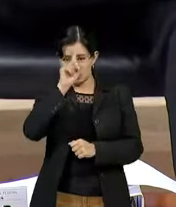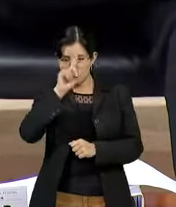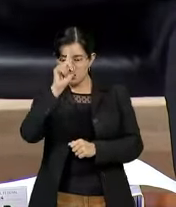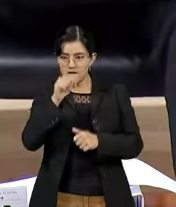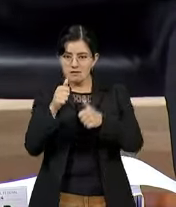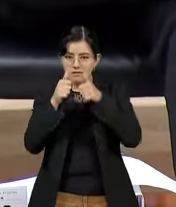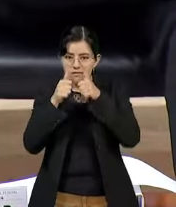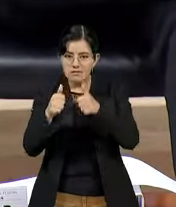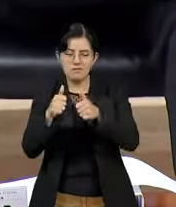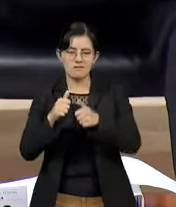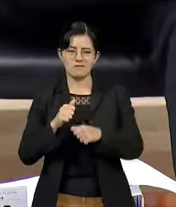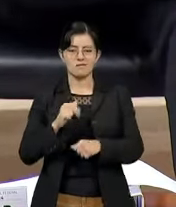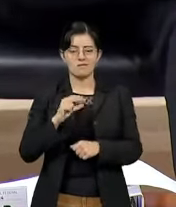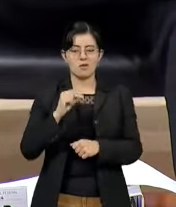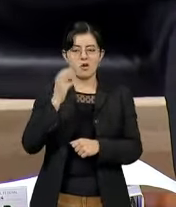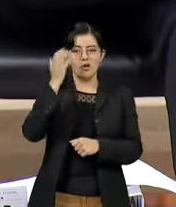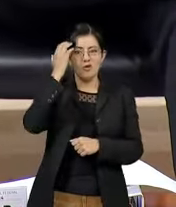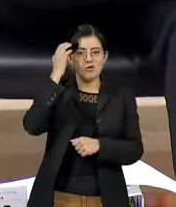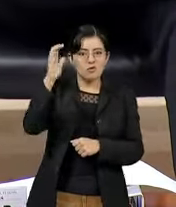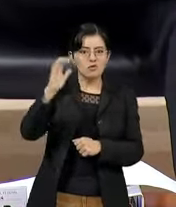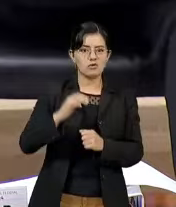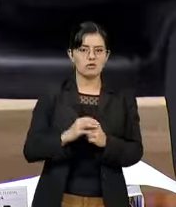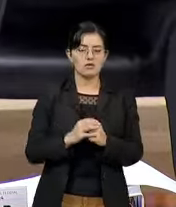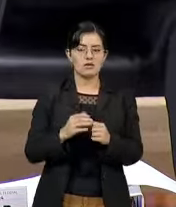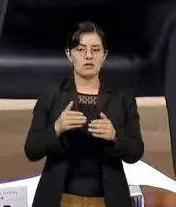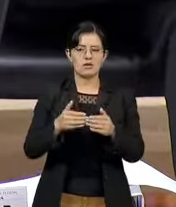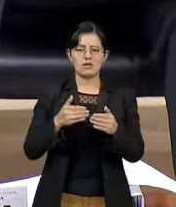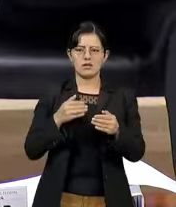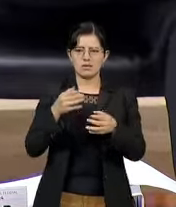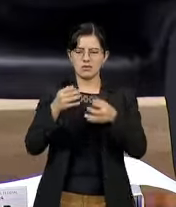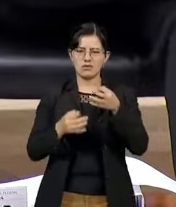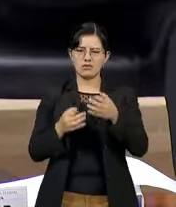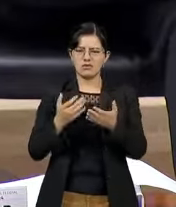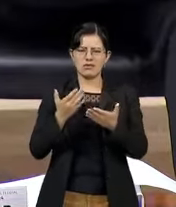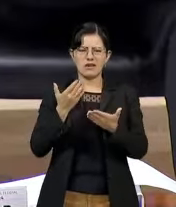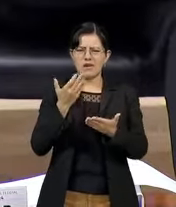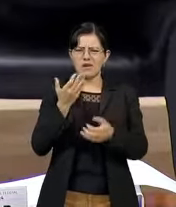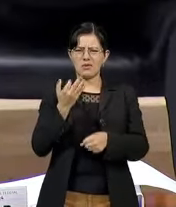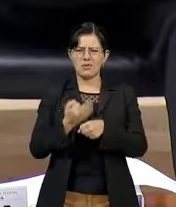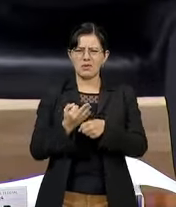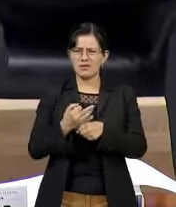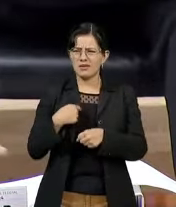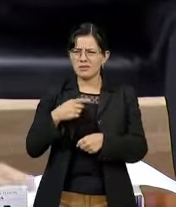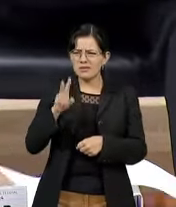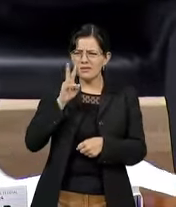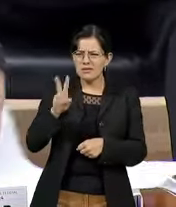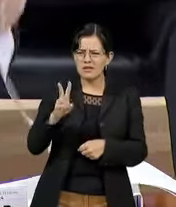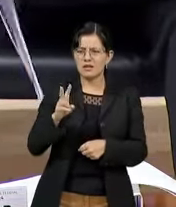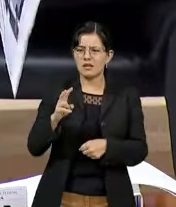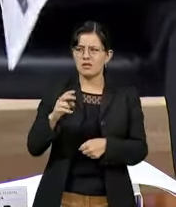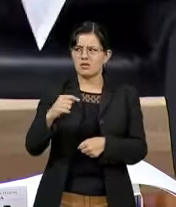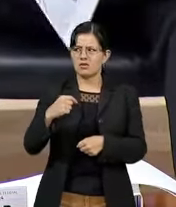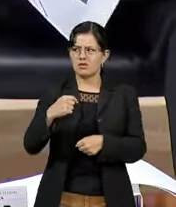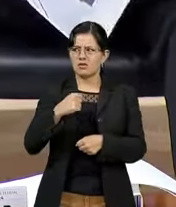perciben no las conocen No prejuzgar aquí Hoy no no Qué belleza no